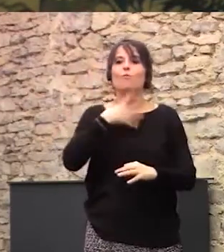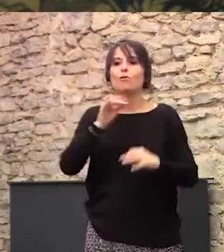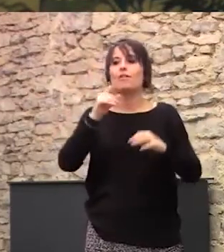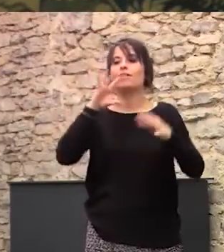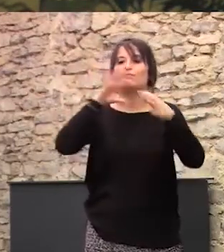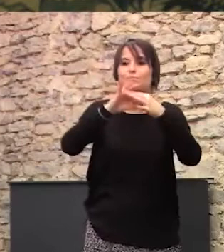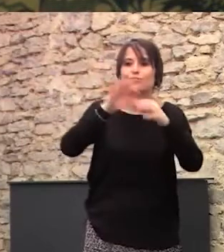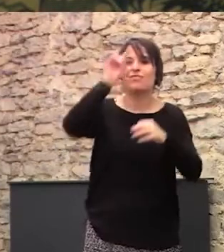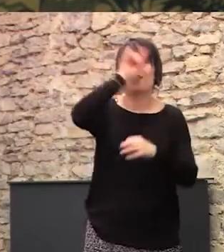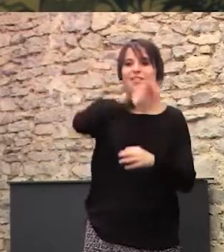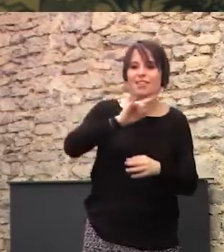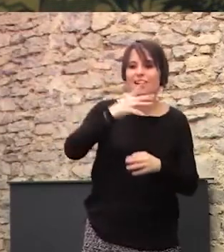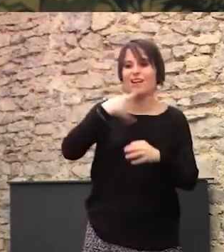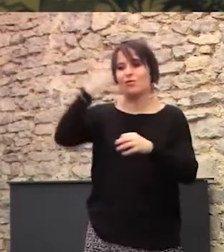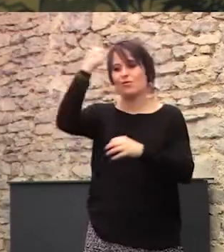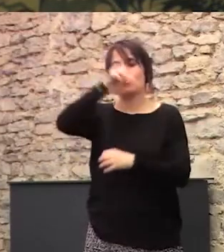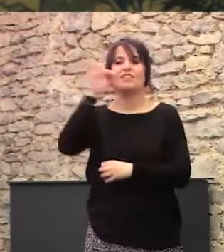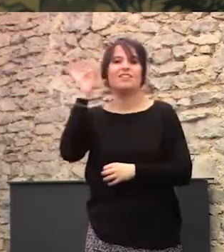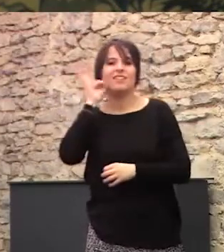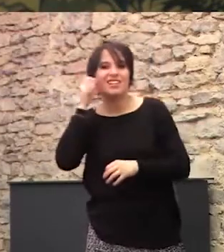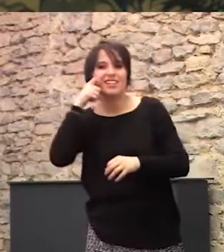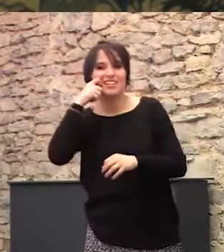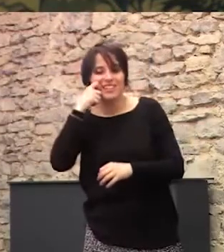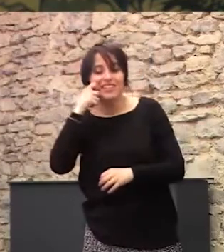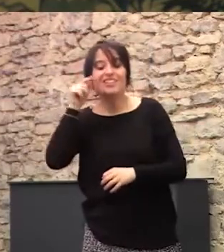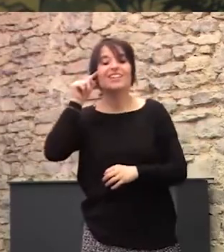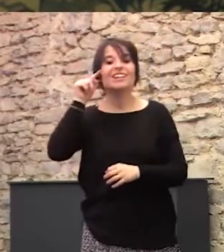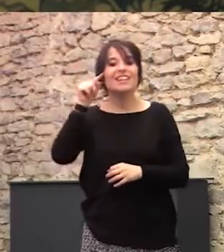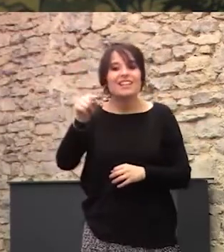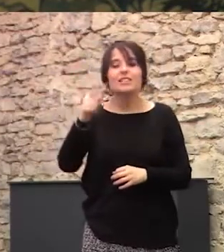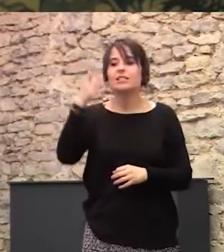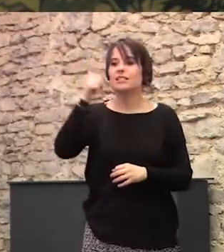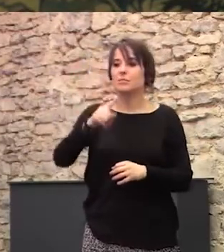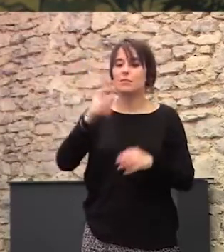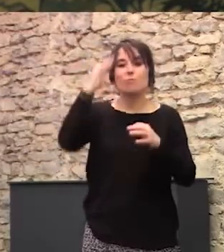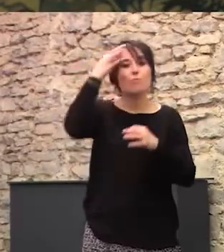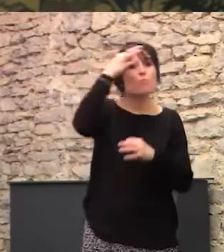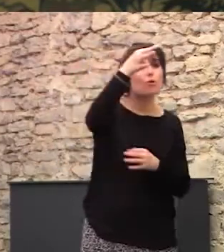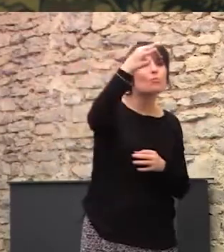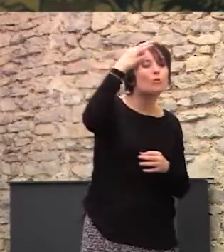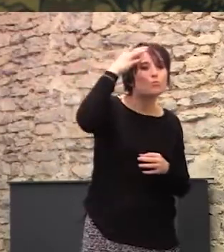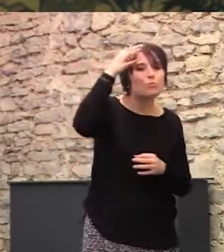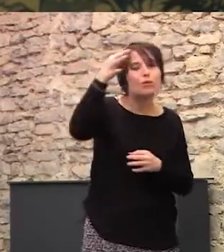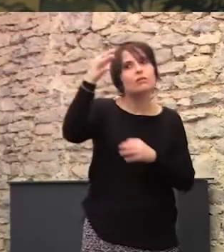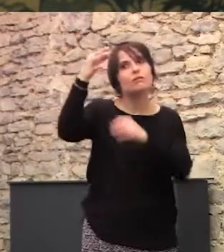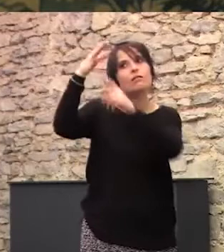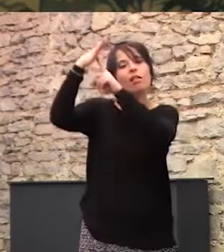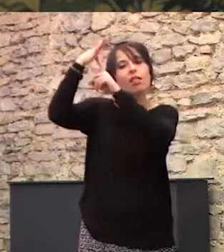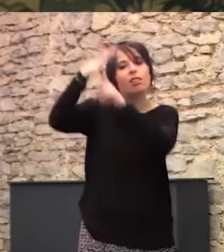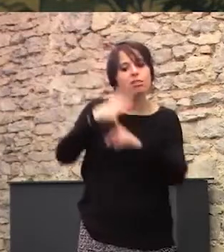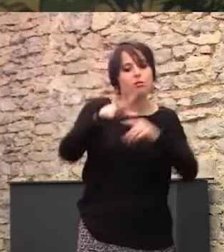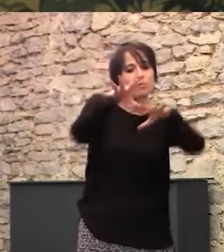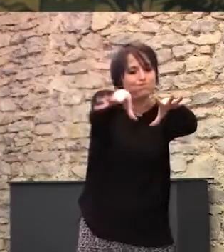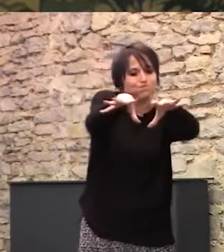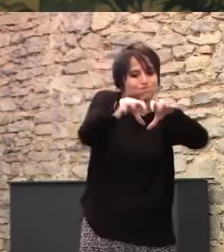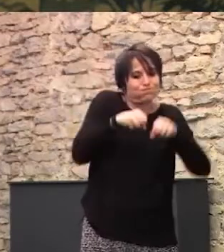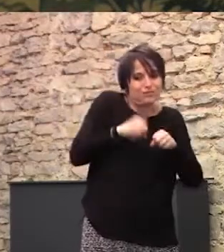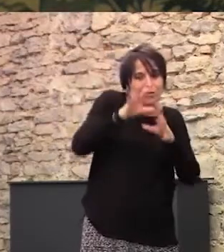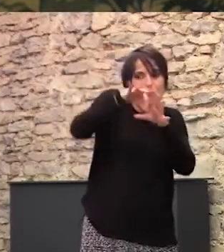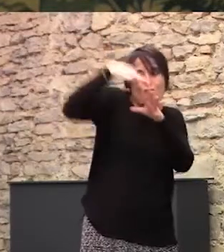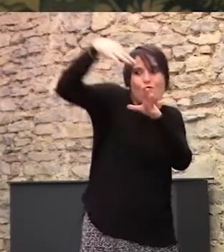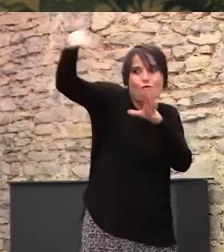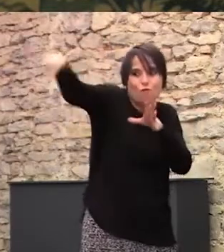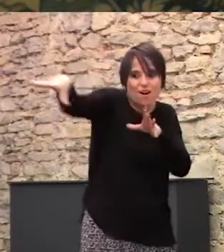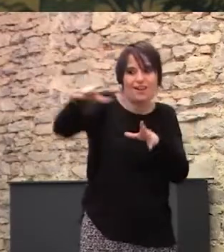sean raciales, de género, y esa voluntad de los pueblos que han sido, digamos, colocados en la periferia,